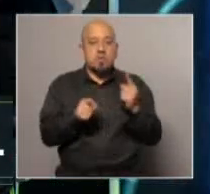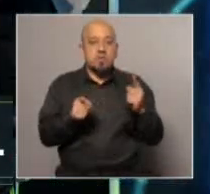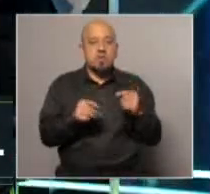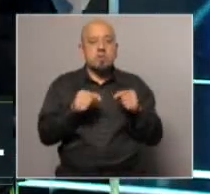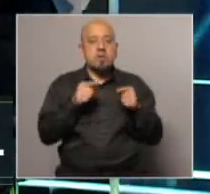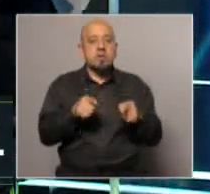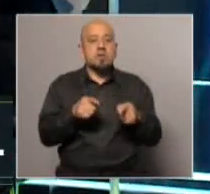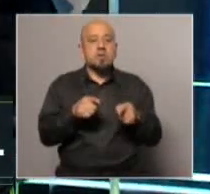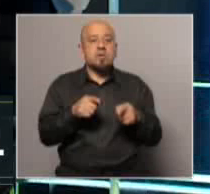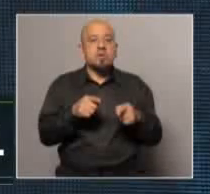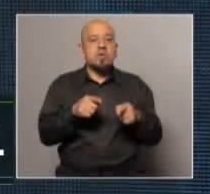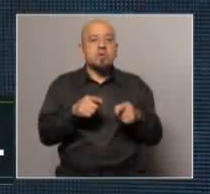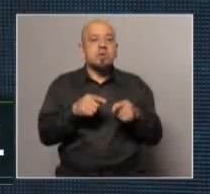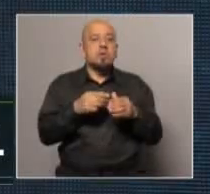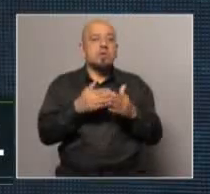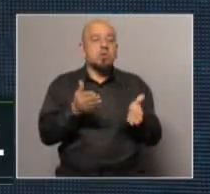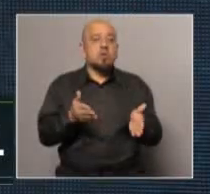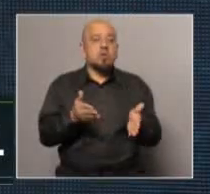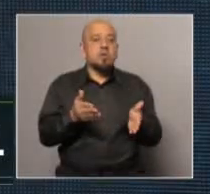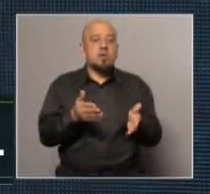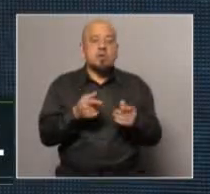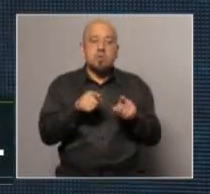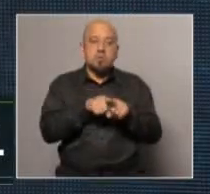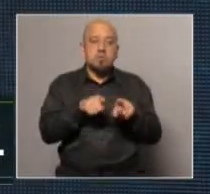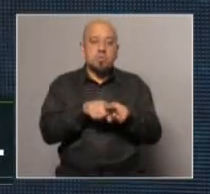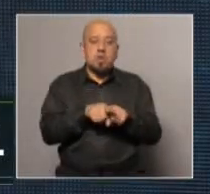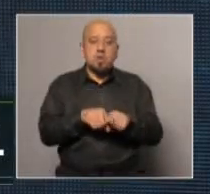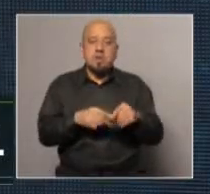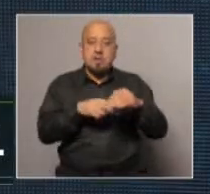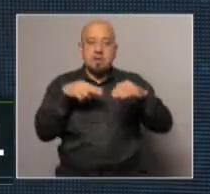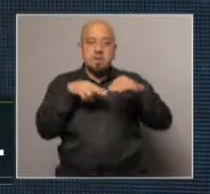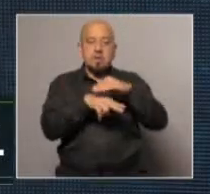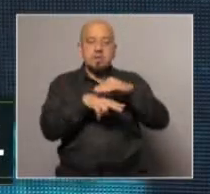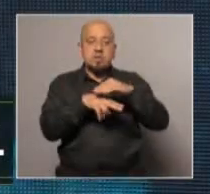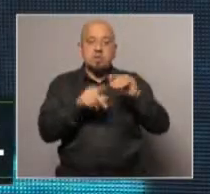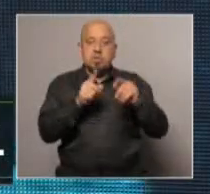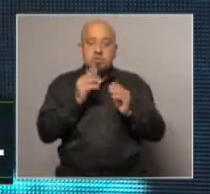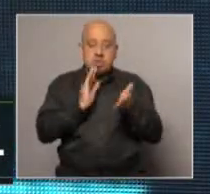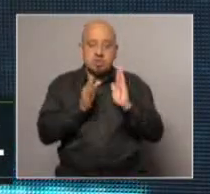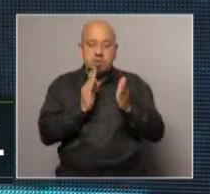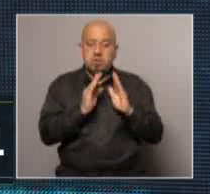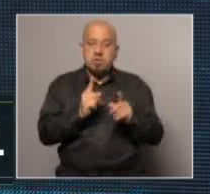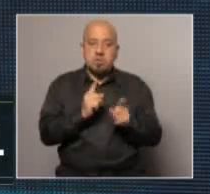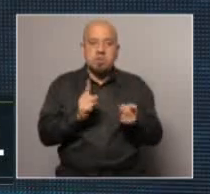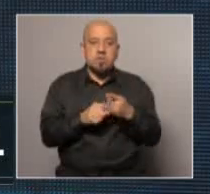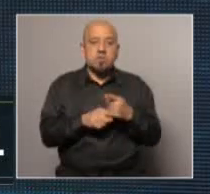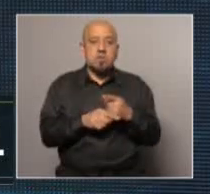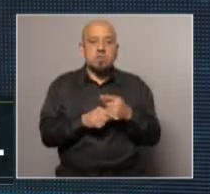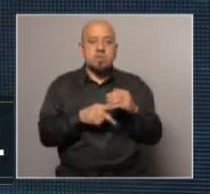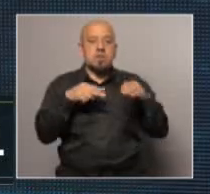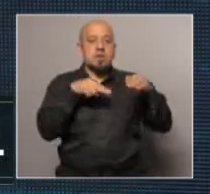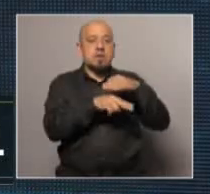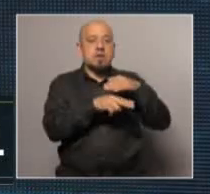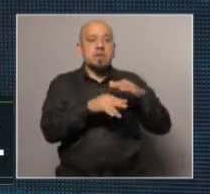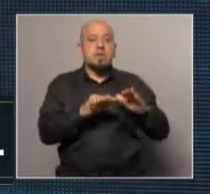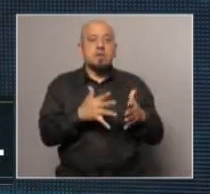donde te van a hacer el tratamiento. Esto es igual, la internación no es un tratamiento. En realidad internar para qué.